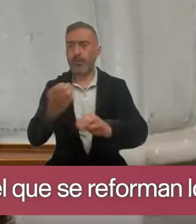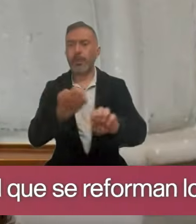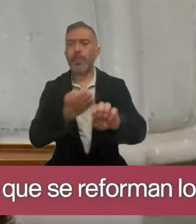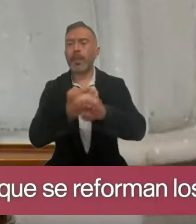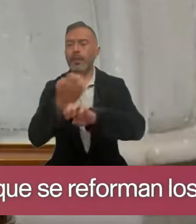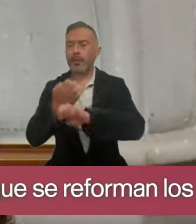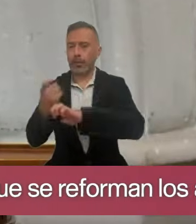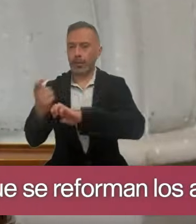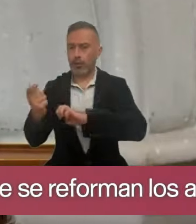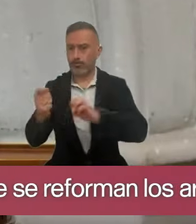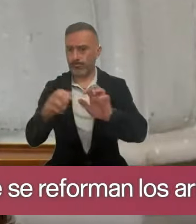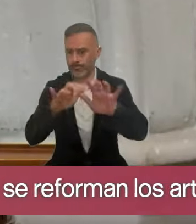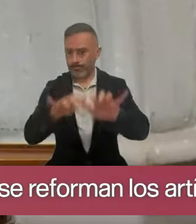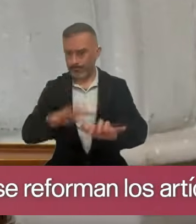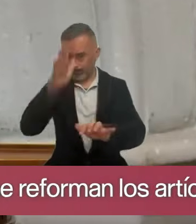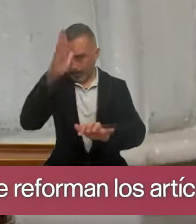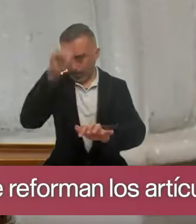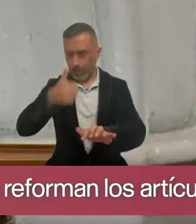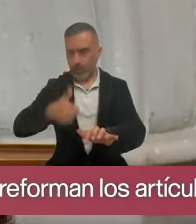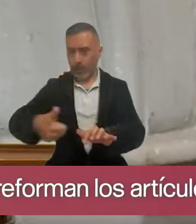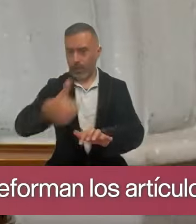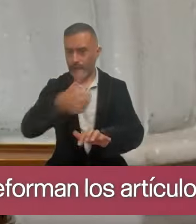federativas.